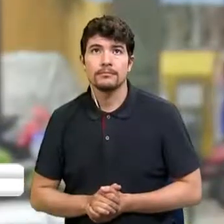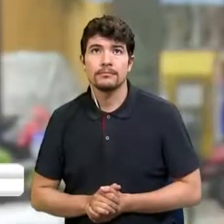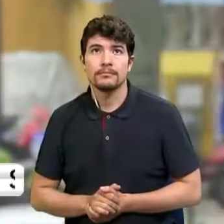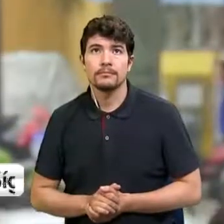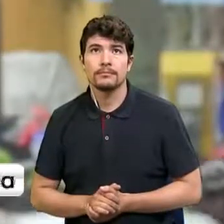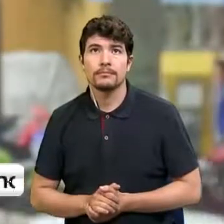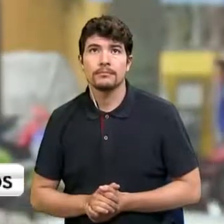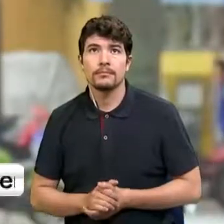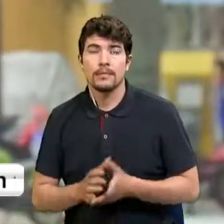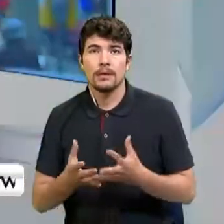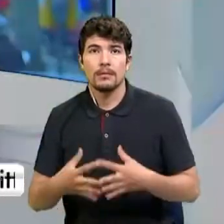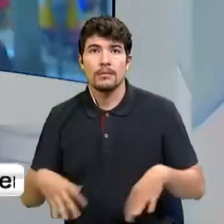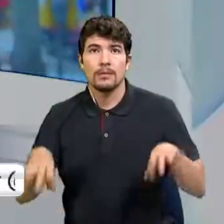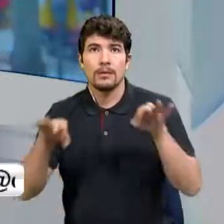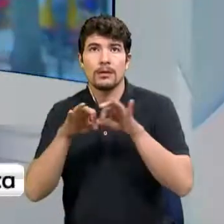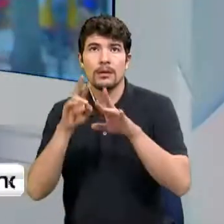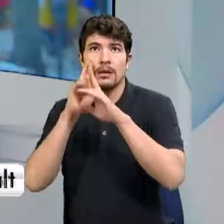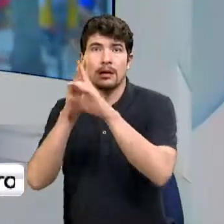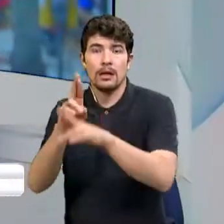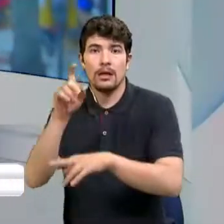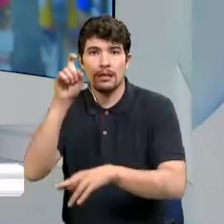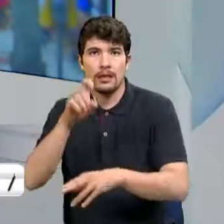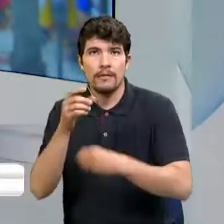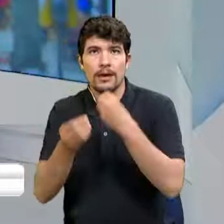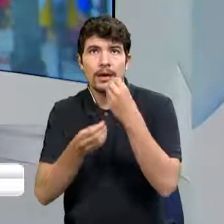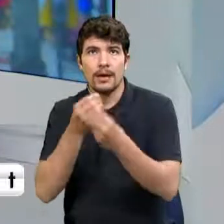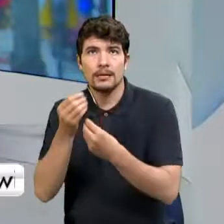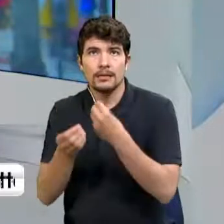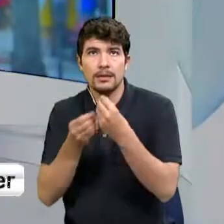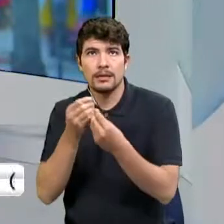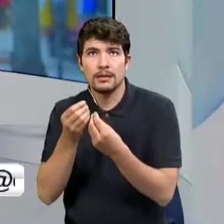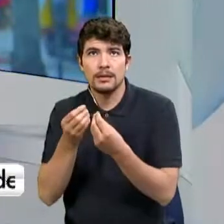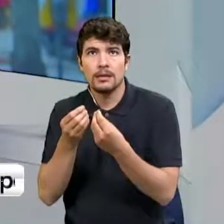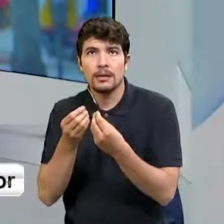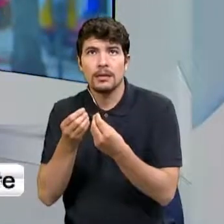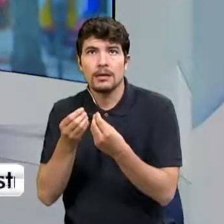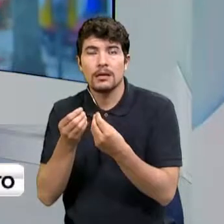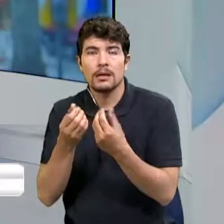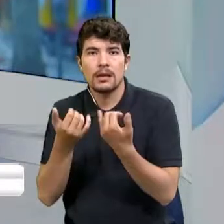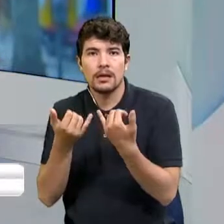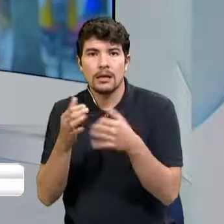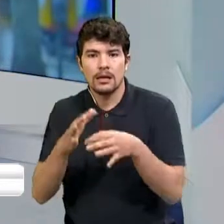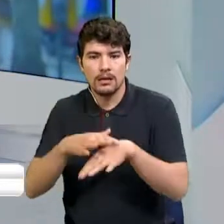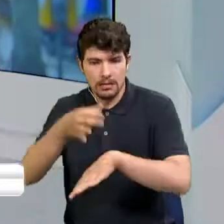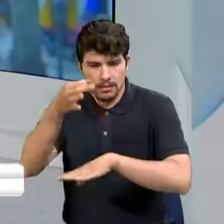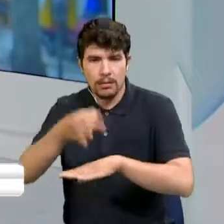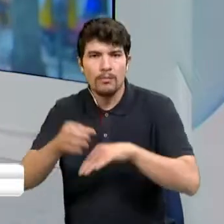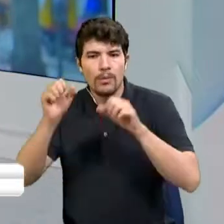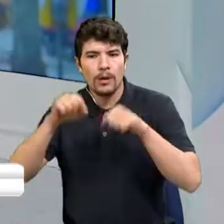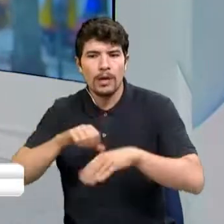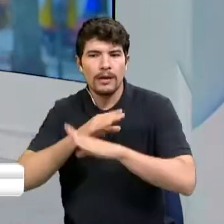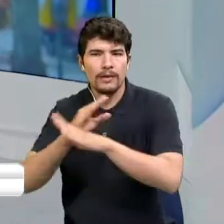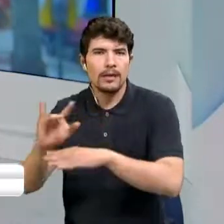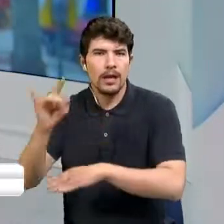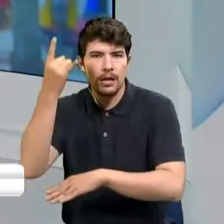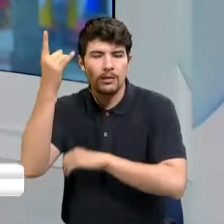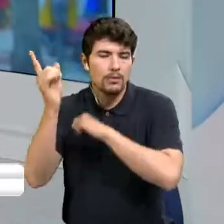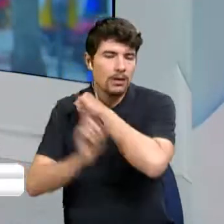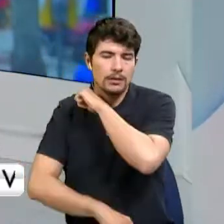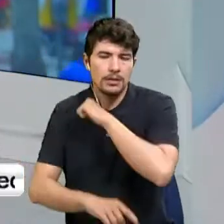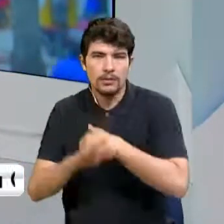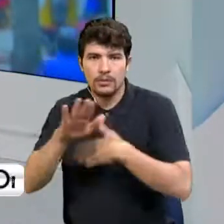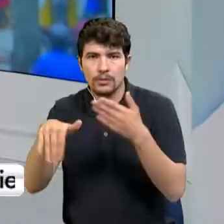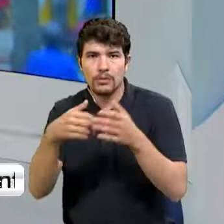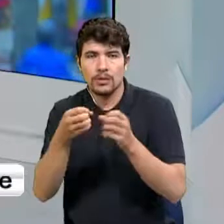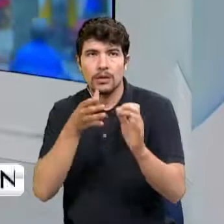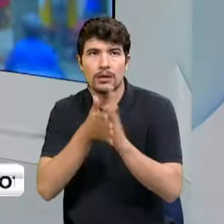importante resaltar que debe hacerse la declaración de renta de manera oportuna para así evitar posibles multas esto por el